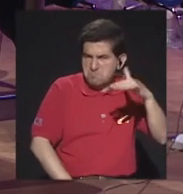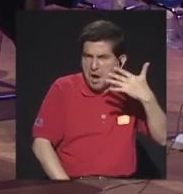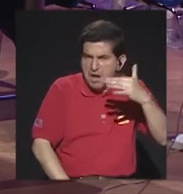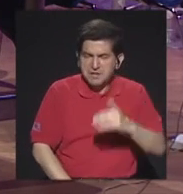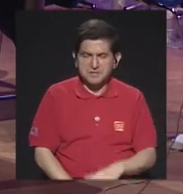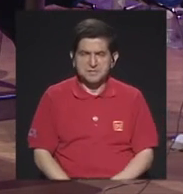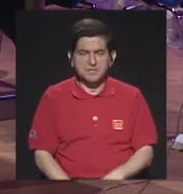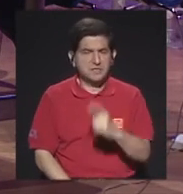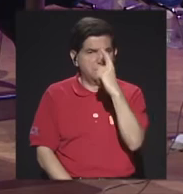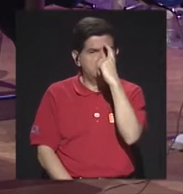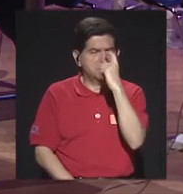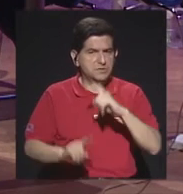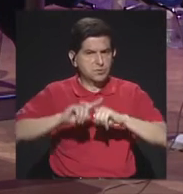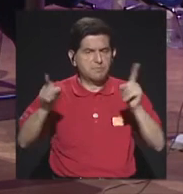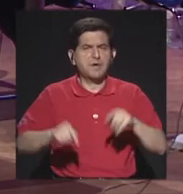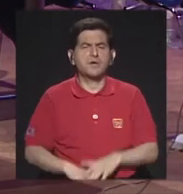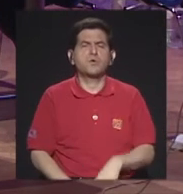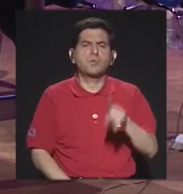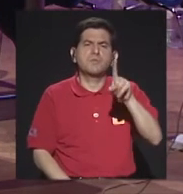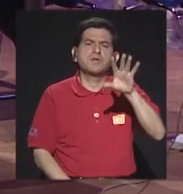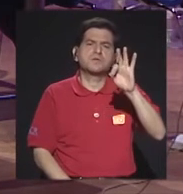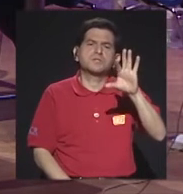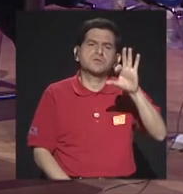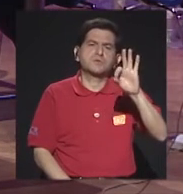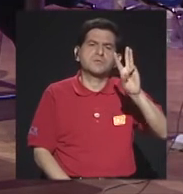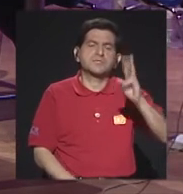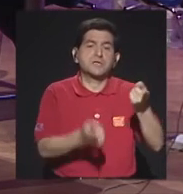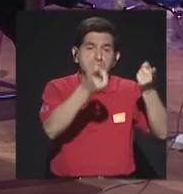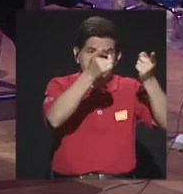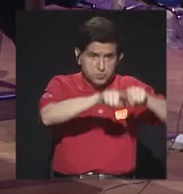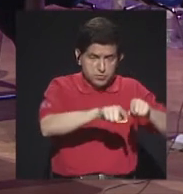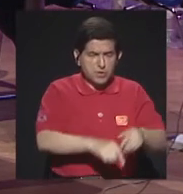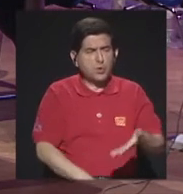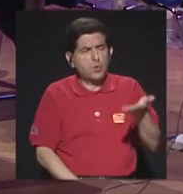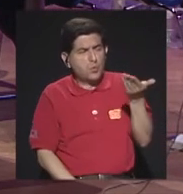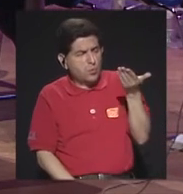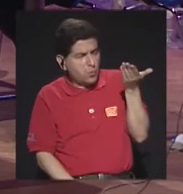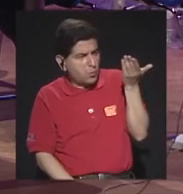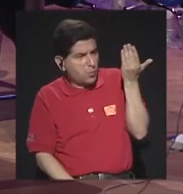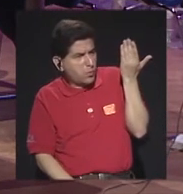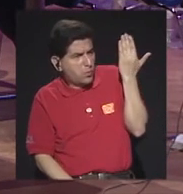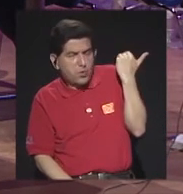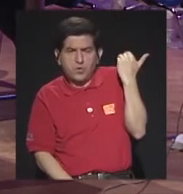que en Escazú, solo que fue en 1996, bastantes años antes.